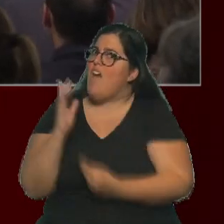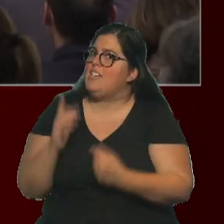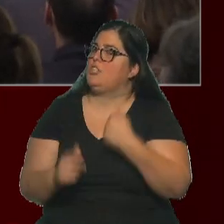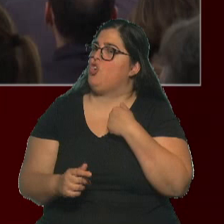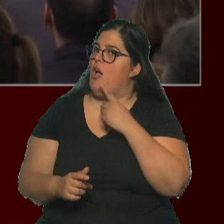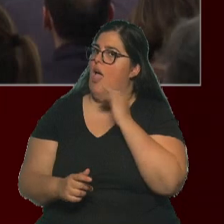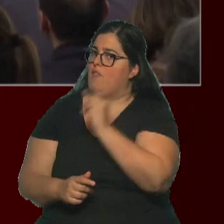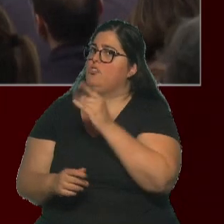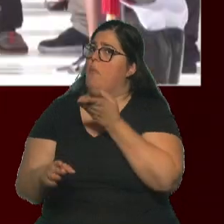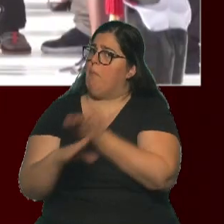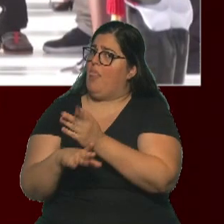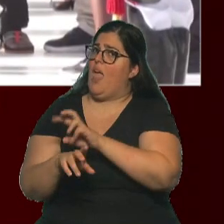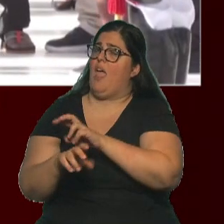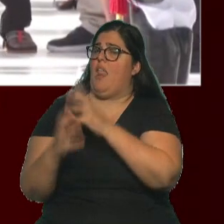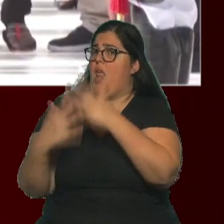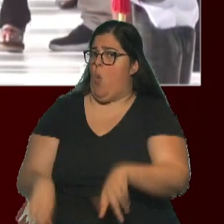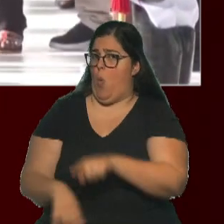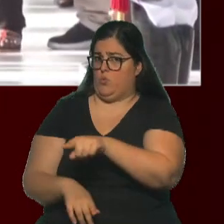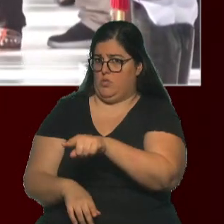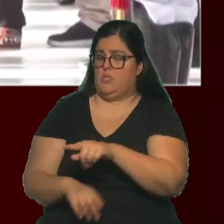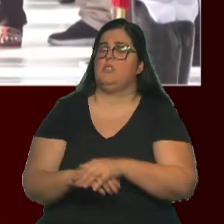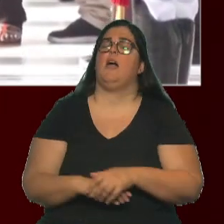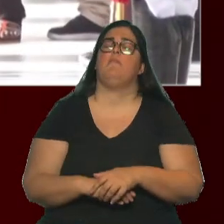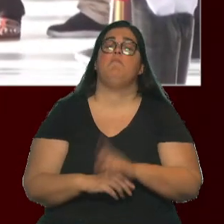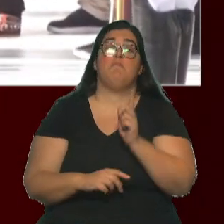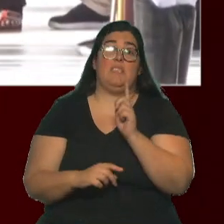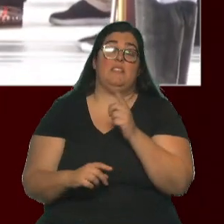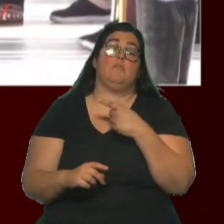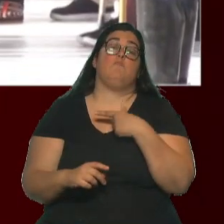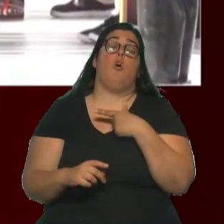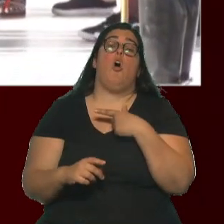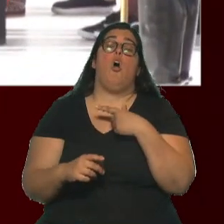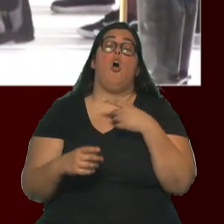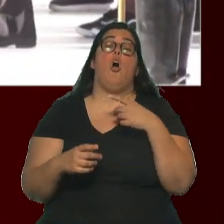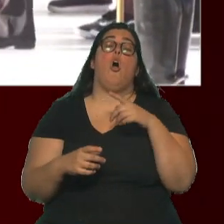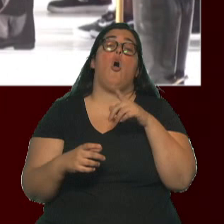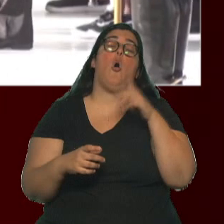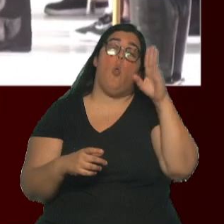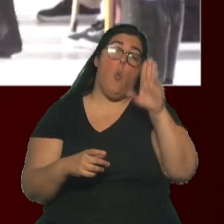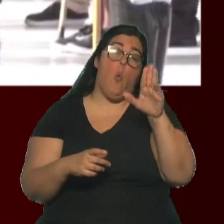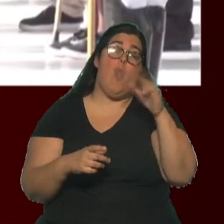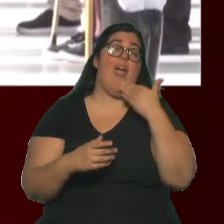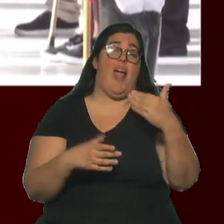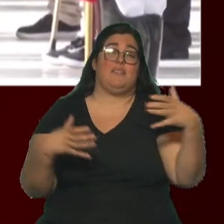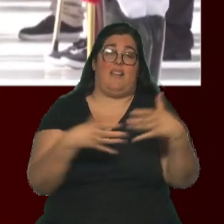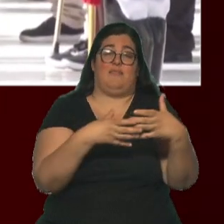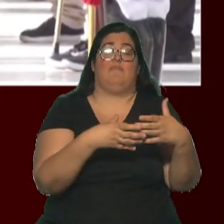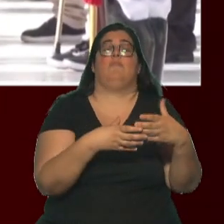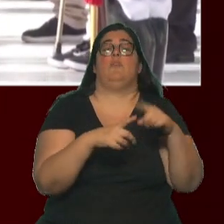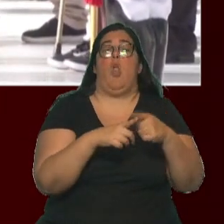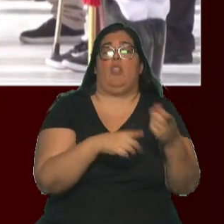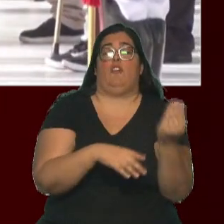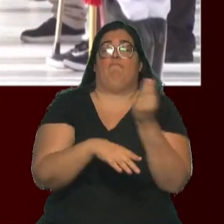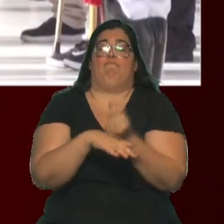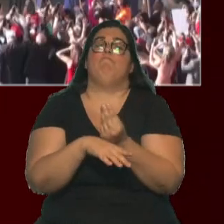¿no? Lo planteaba como un desafío porque es justamente la coalición con la cual llega Lula da Silva, que me parece que va a ser el gran desafío negociar.